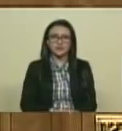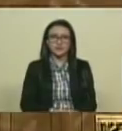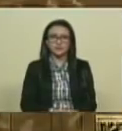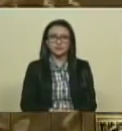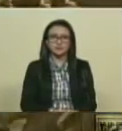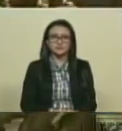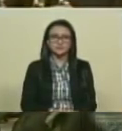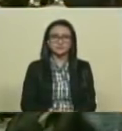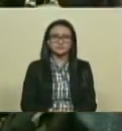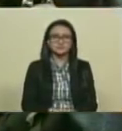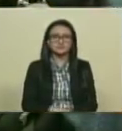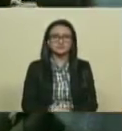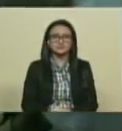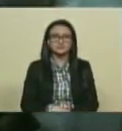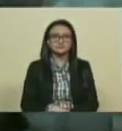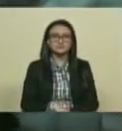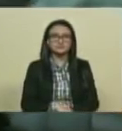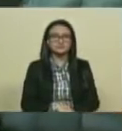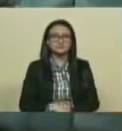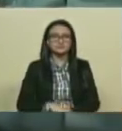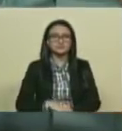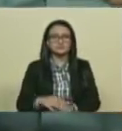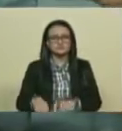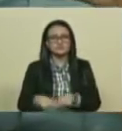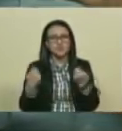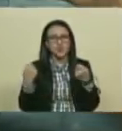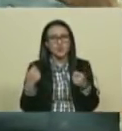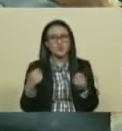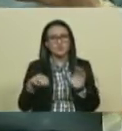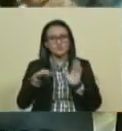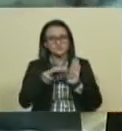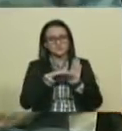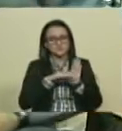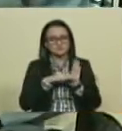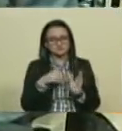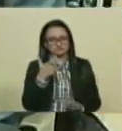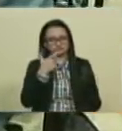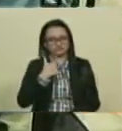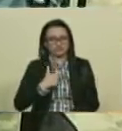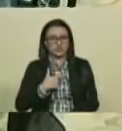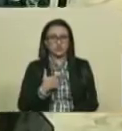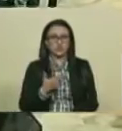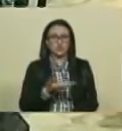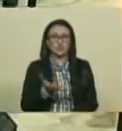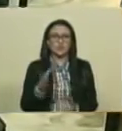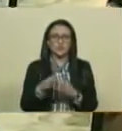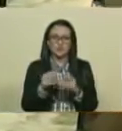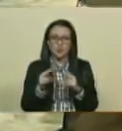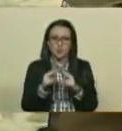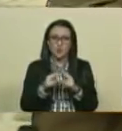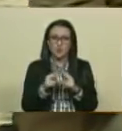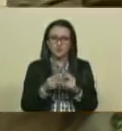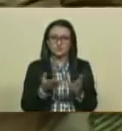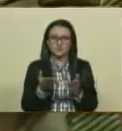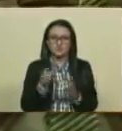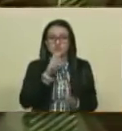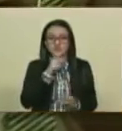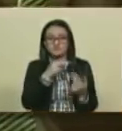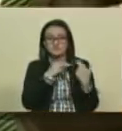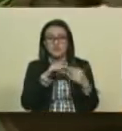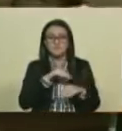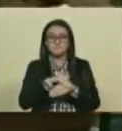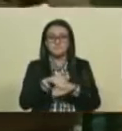cuando traicionando los principios de quienes conocemos las competencias del Ministerio